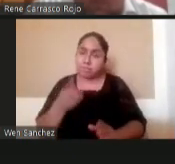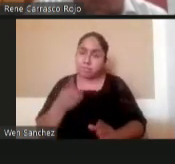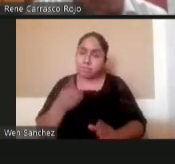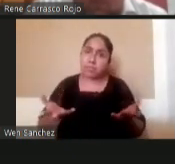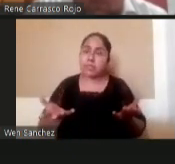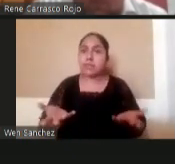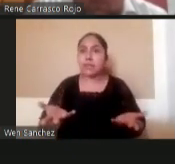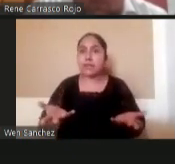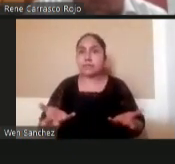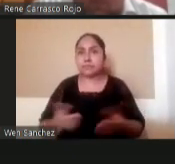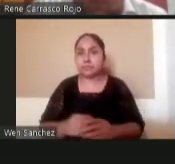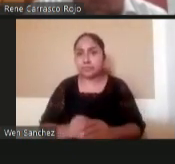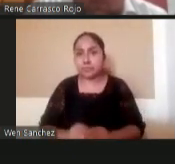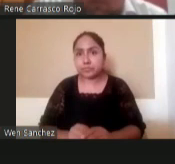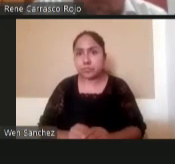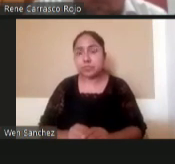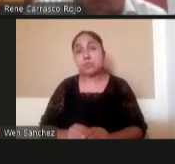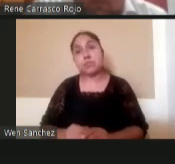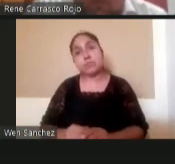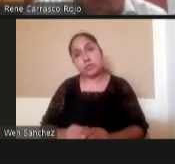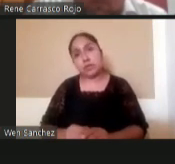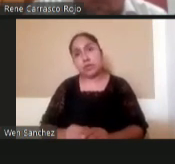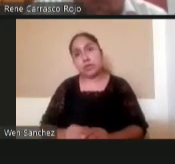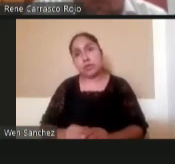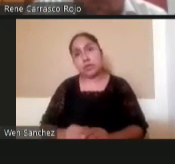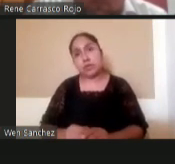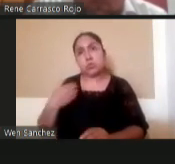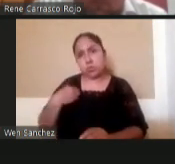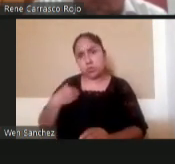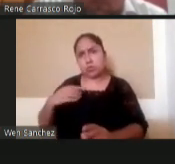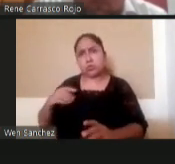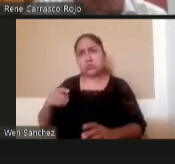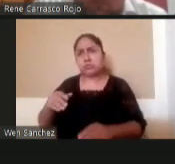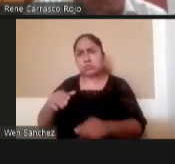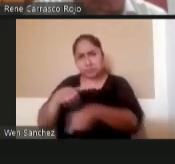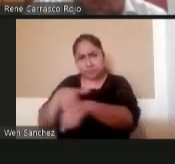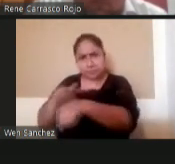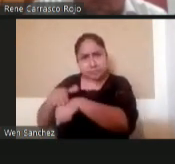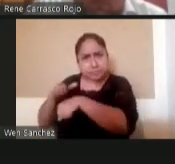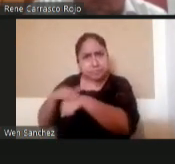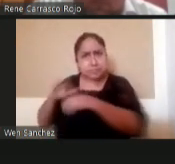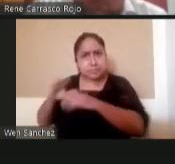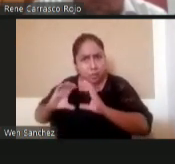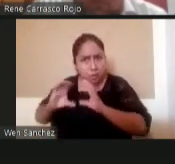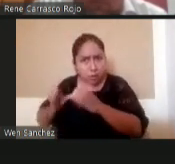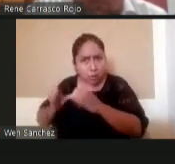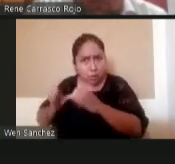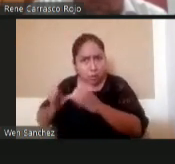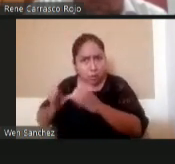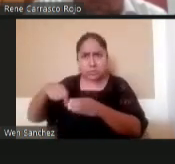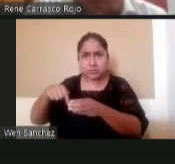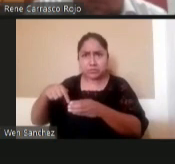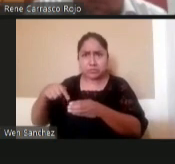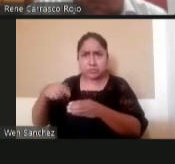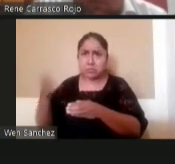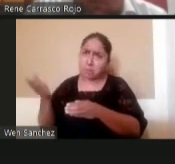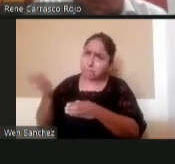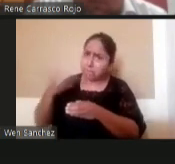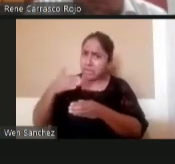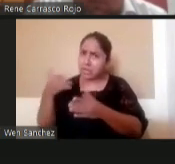aportado. Yo invitaría a la comisión a que hiciéramos un recorrido en campo, un trabajo en campo. Es todo.